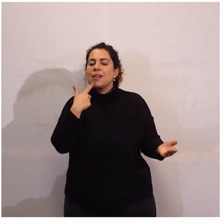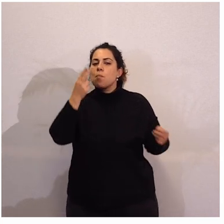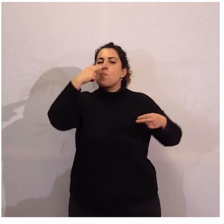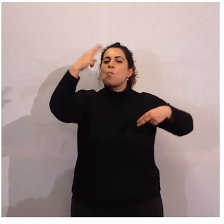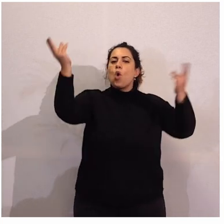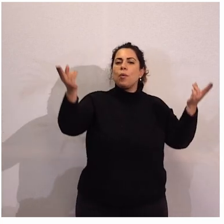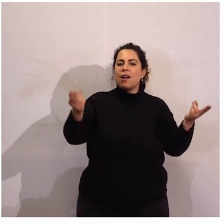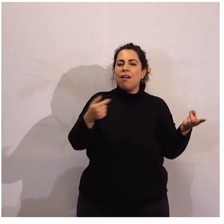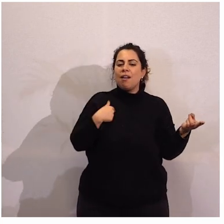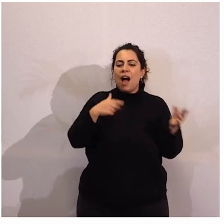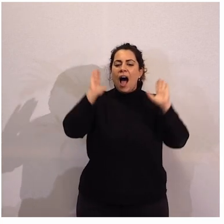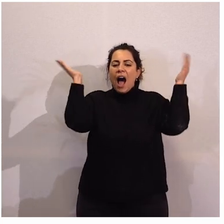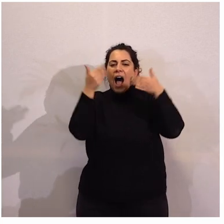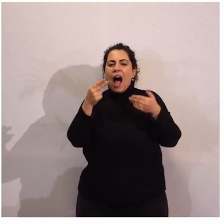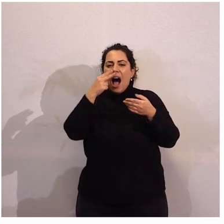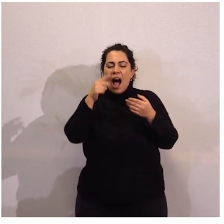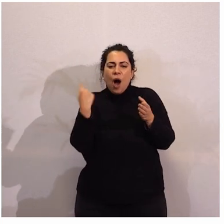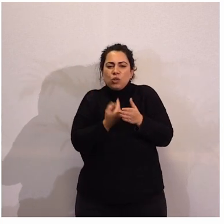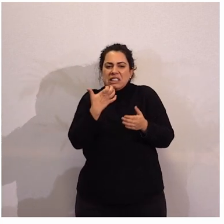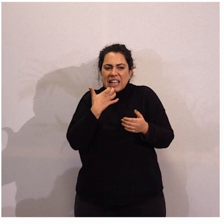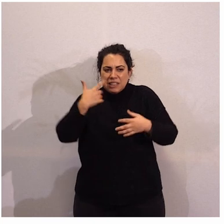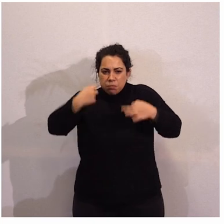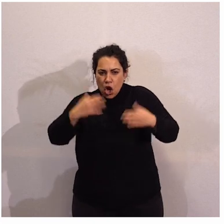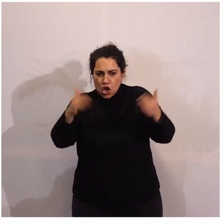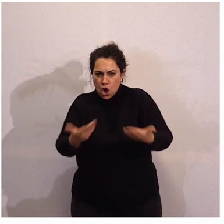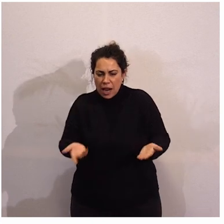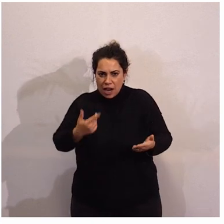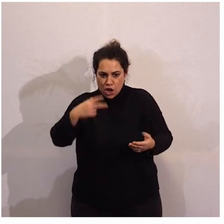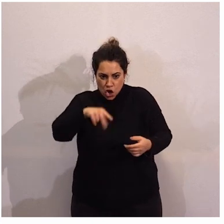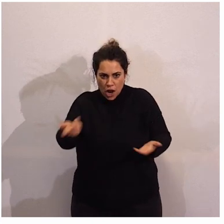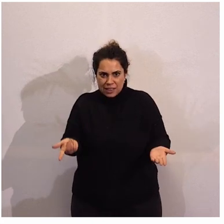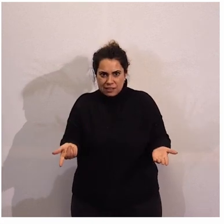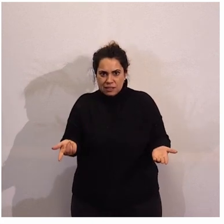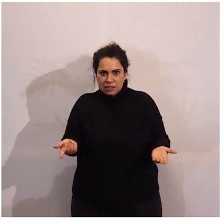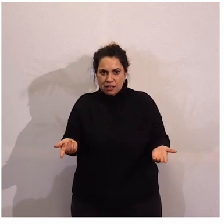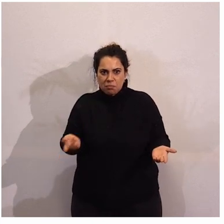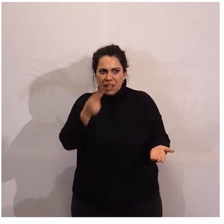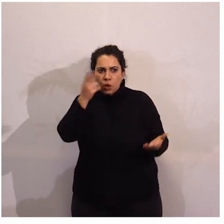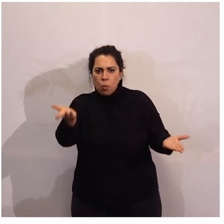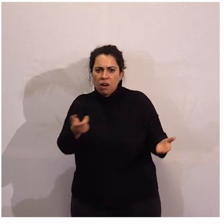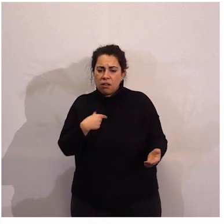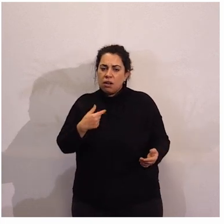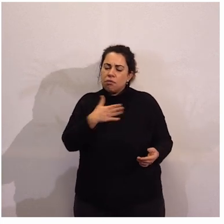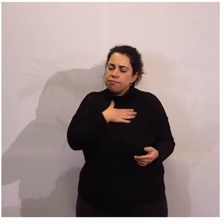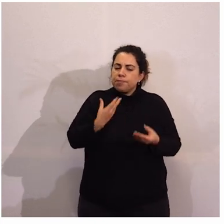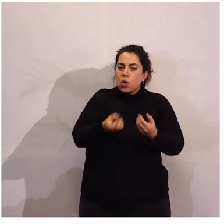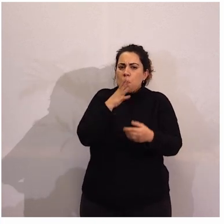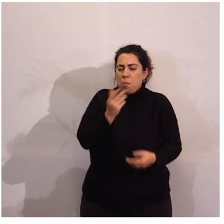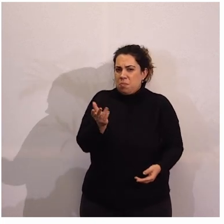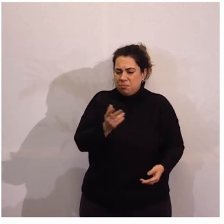públicamente que es autista si no lo es. Solo quería añadir eso porque, insisto, es muy triste que te